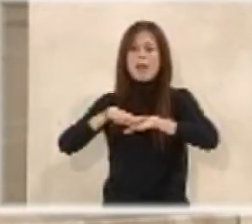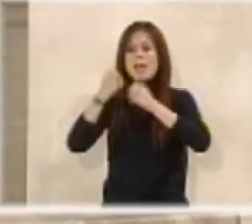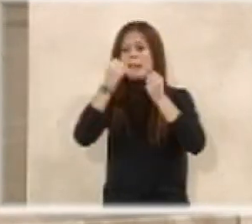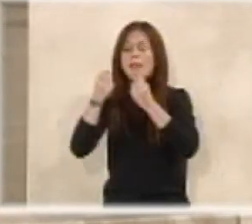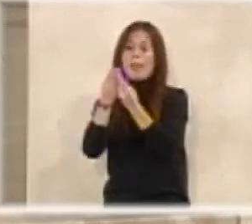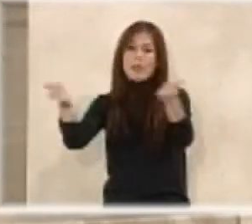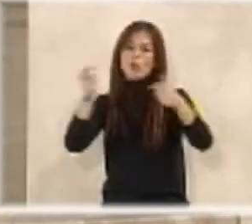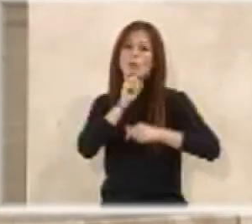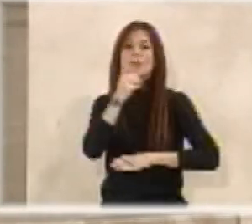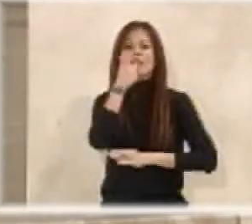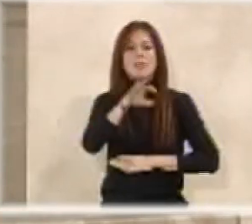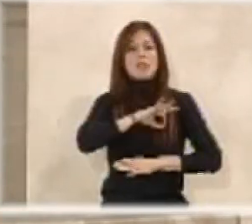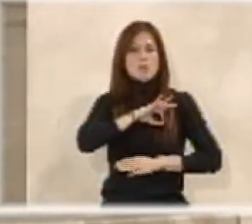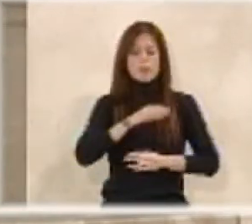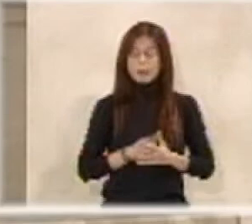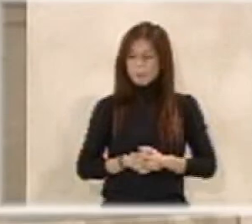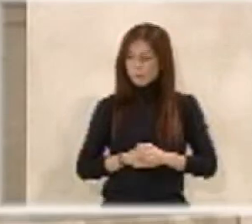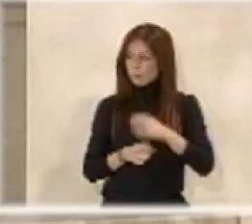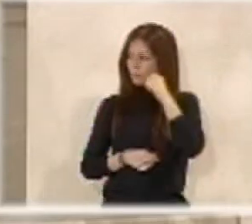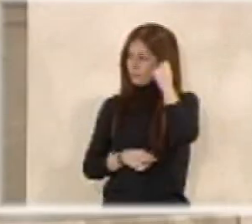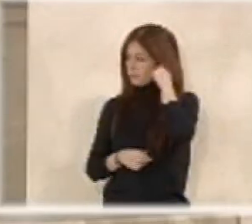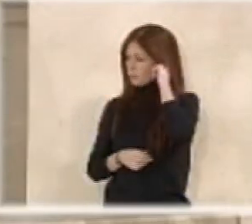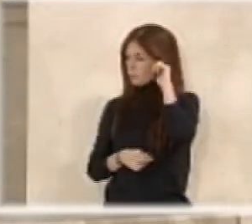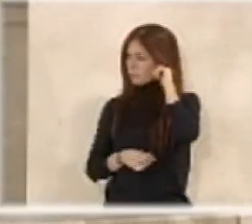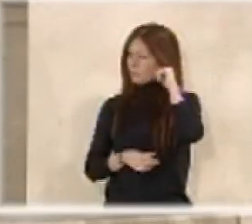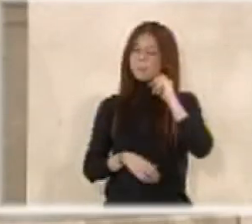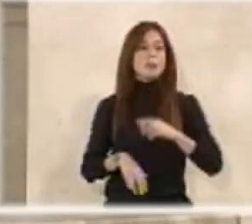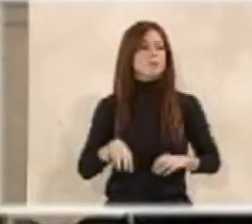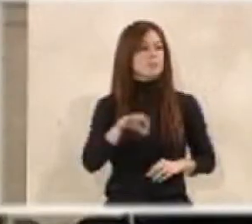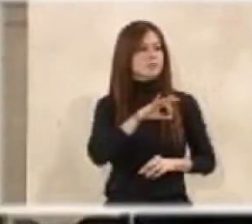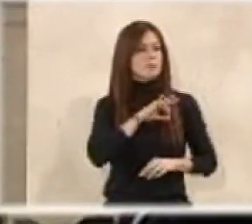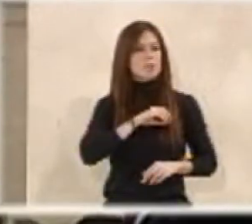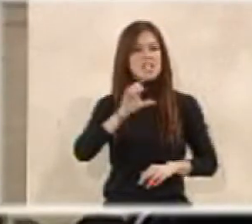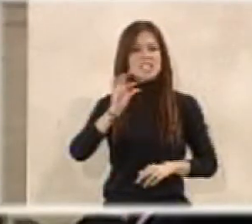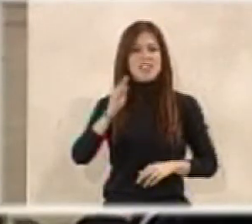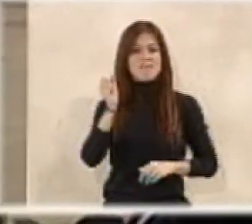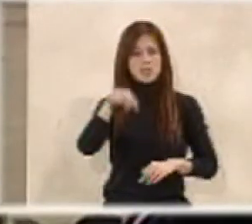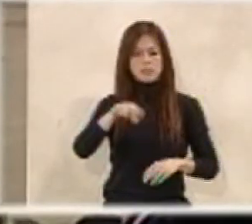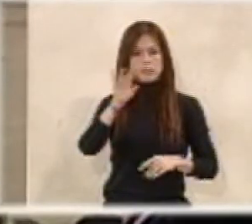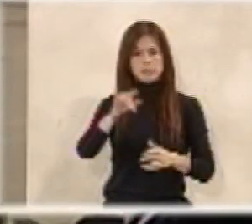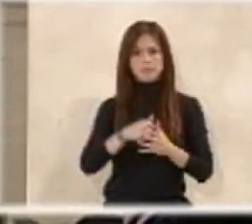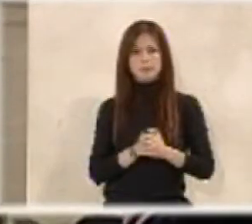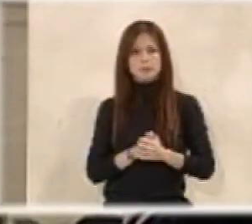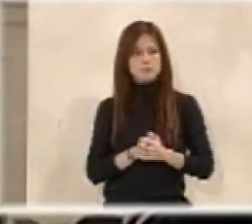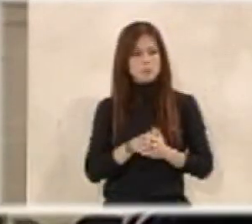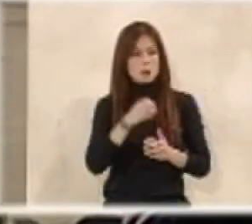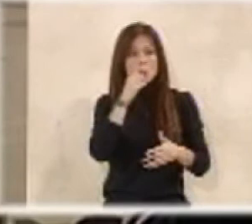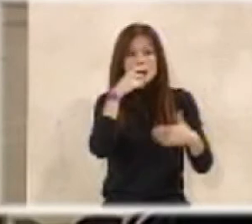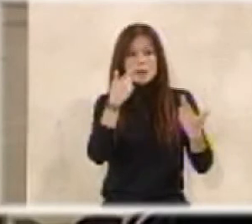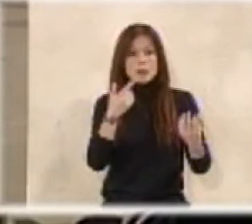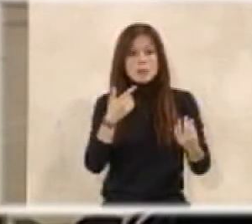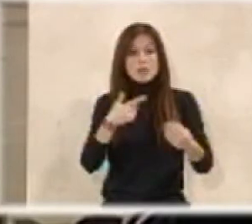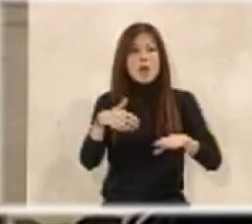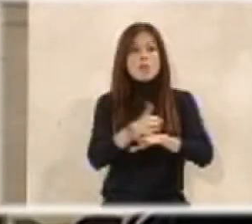otras cuestiones. Muchas gracias, señor alcalde. Muchas gracias, señor Cazola. Señor Esteban. Sí. Bueno, pues como nos están pidiendo